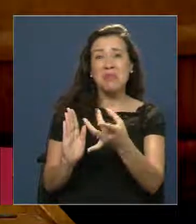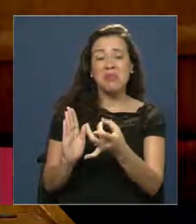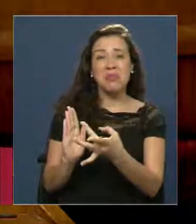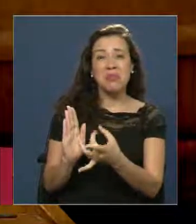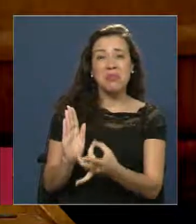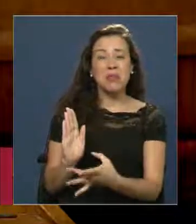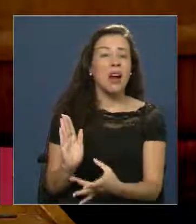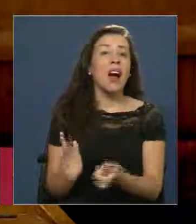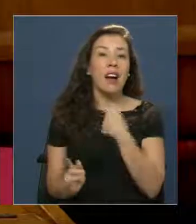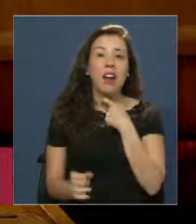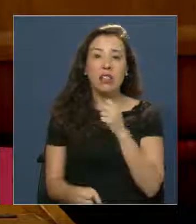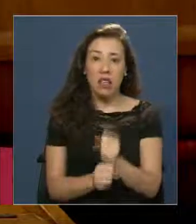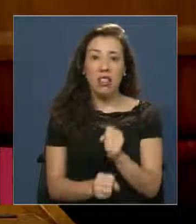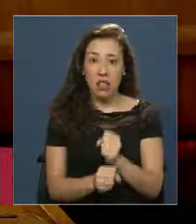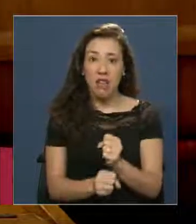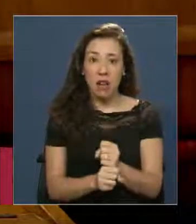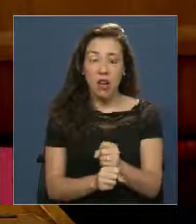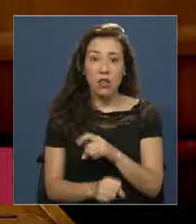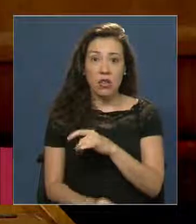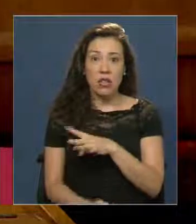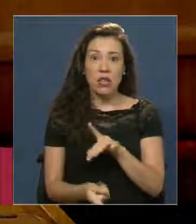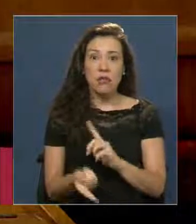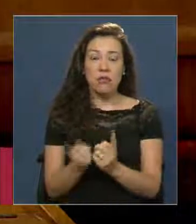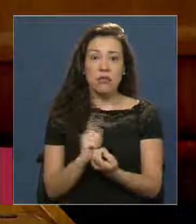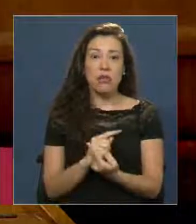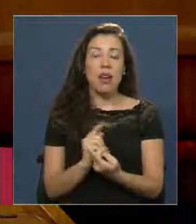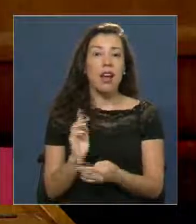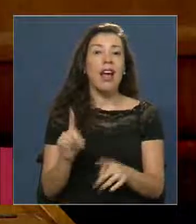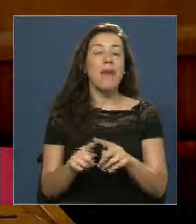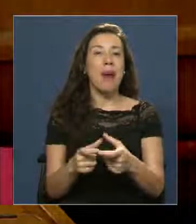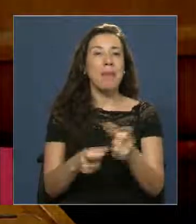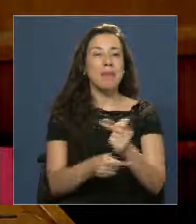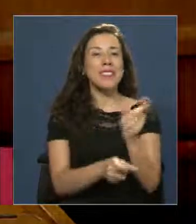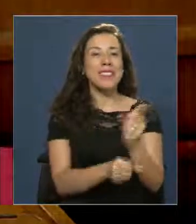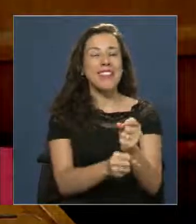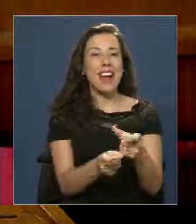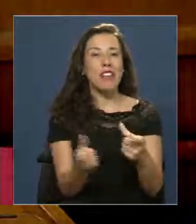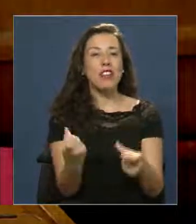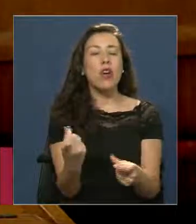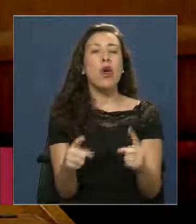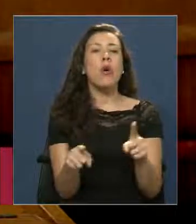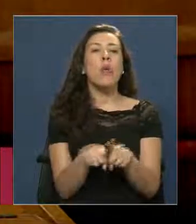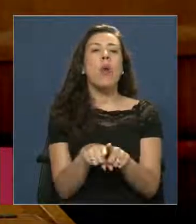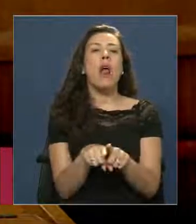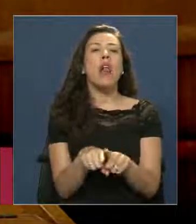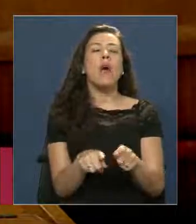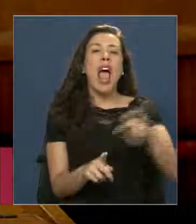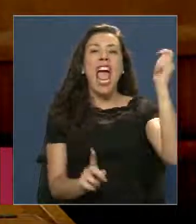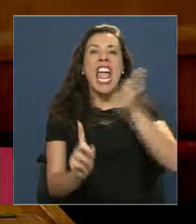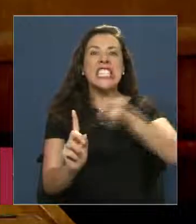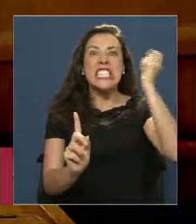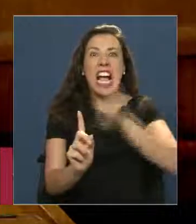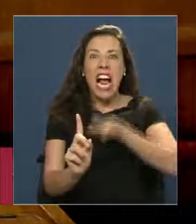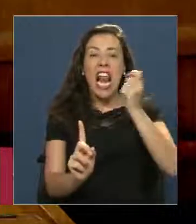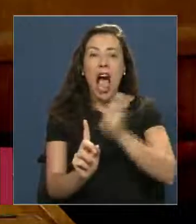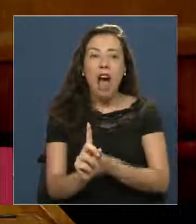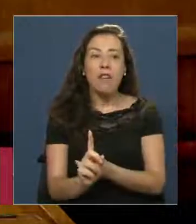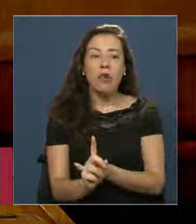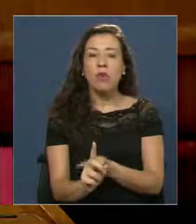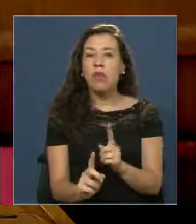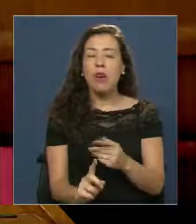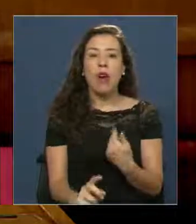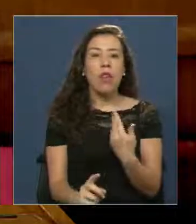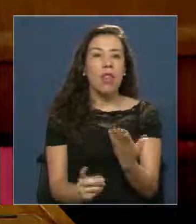garantías laborales en Chile, transformando a la categoría de honorarios en una suerte de semi-esclavitud moderna que priva